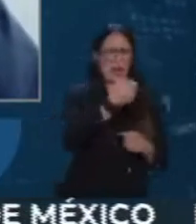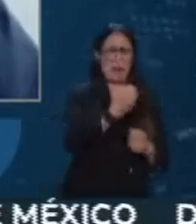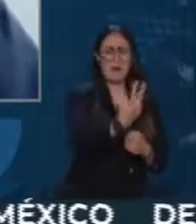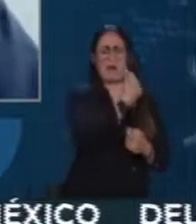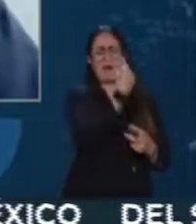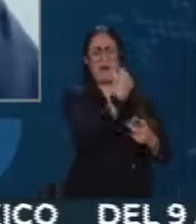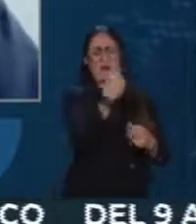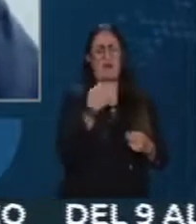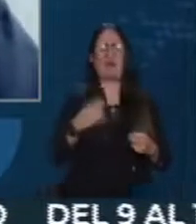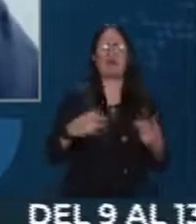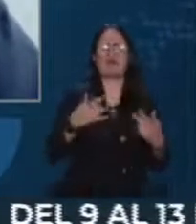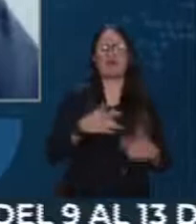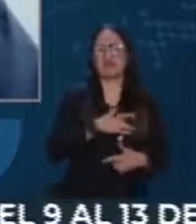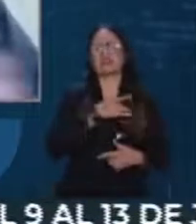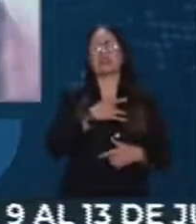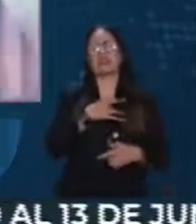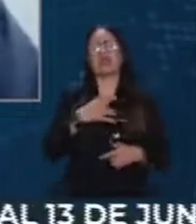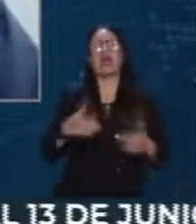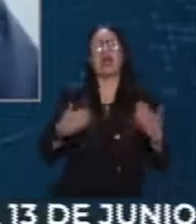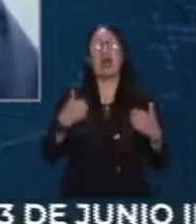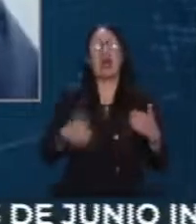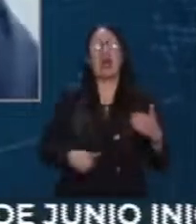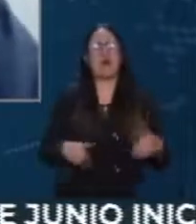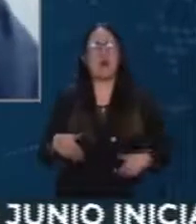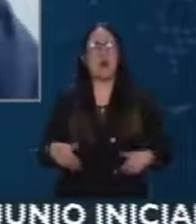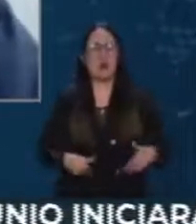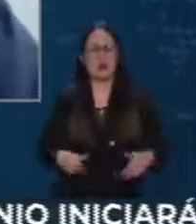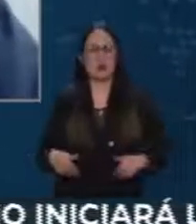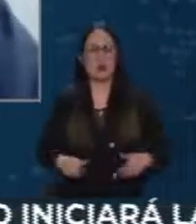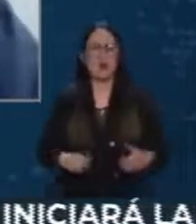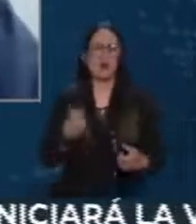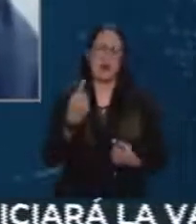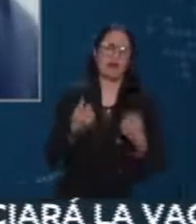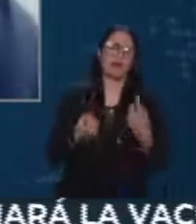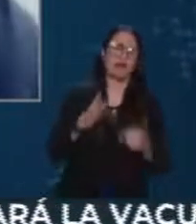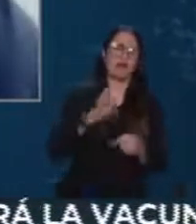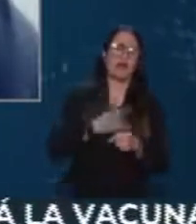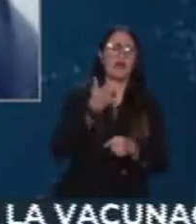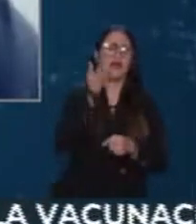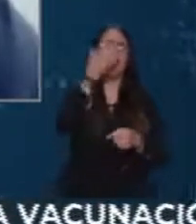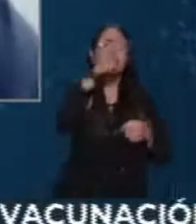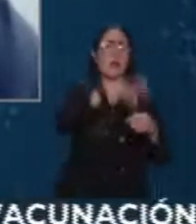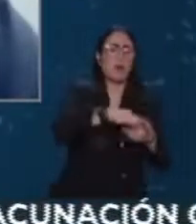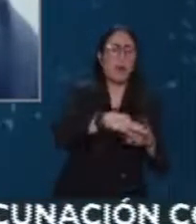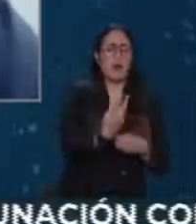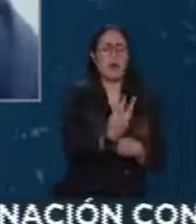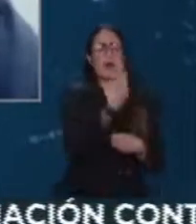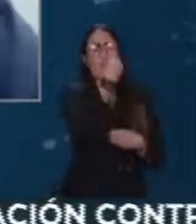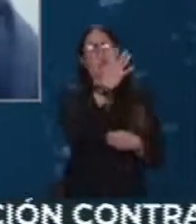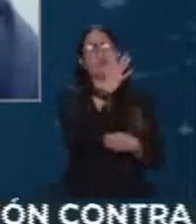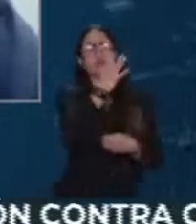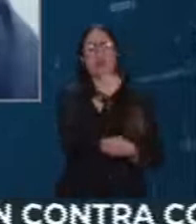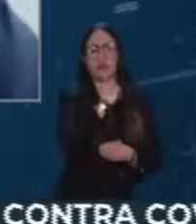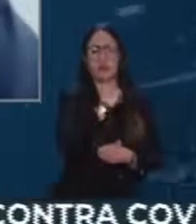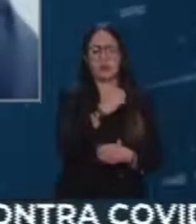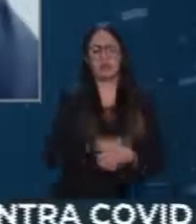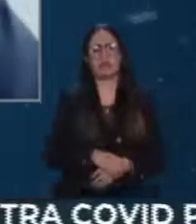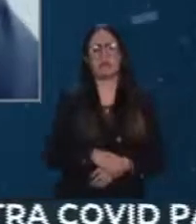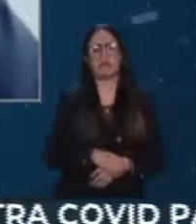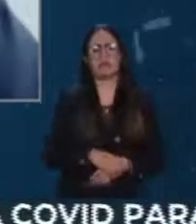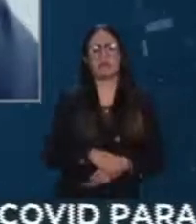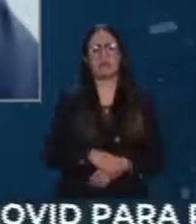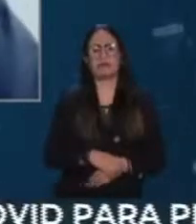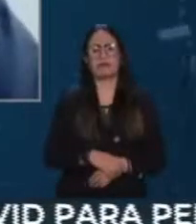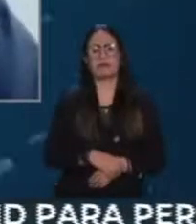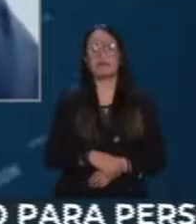muchos foráneos que acudieron a esta zona queriendo votar, y pues al momento de no poder ejercer su voto, en la mañana